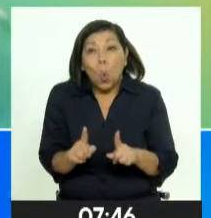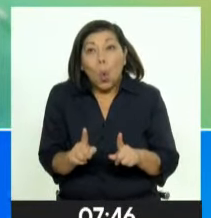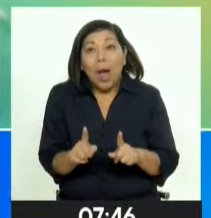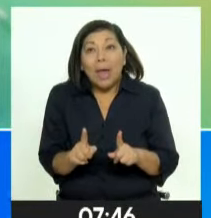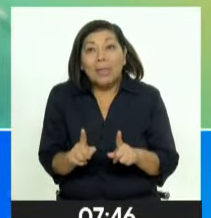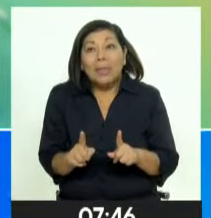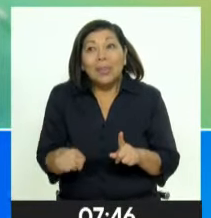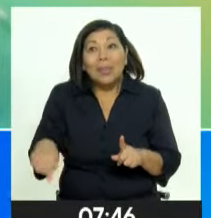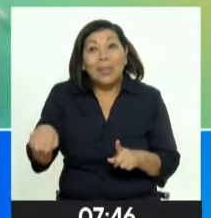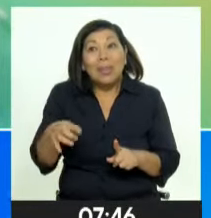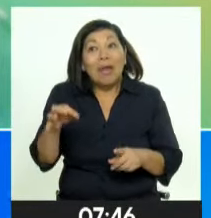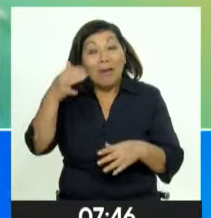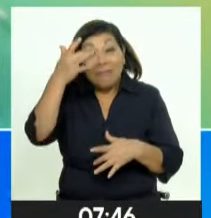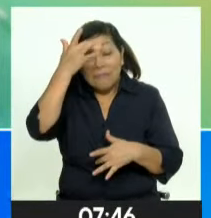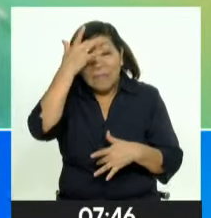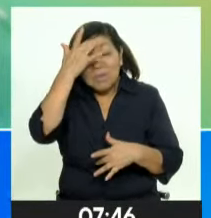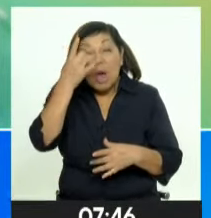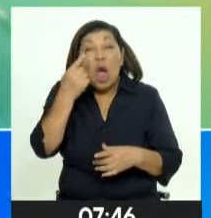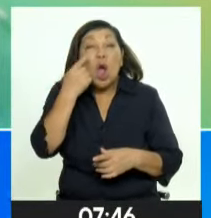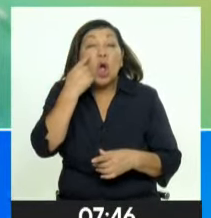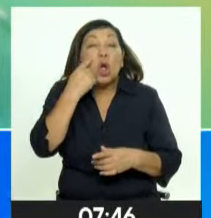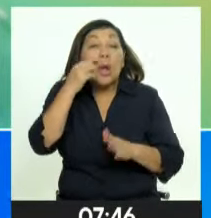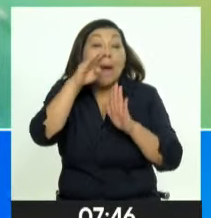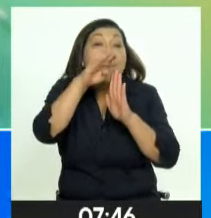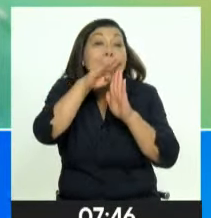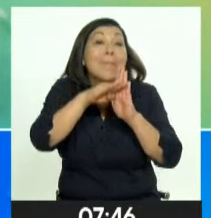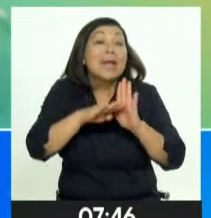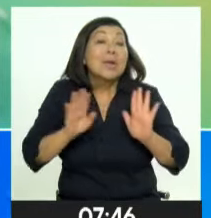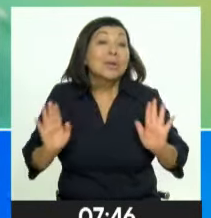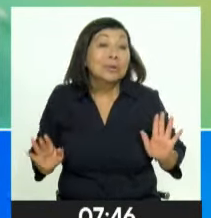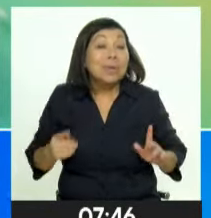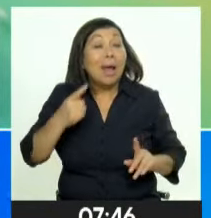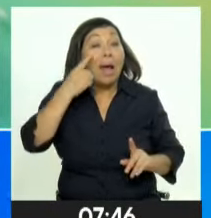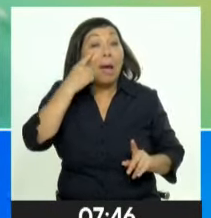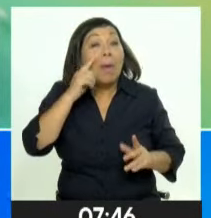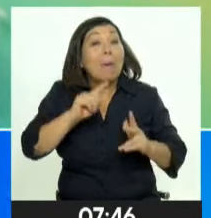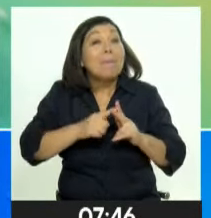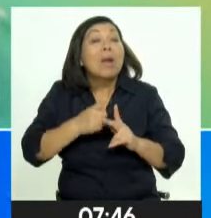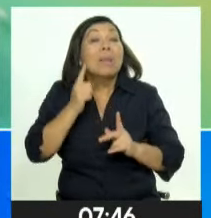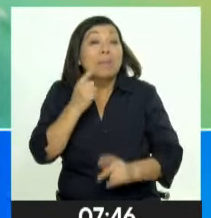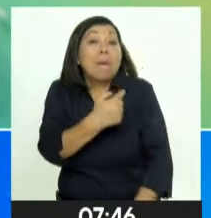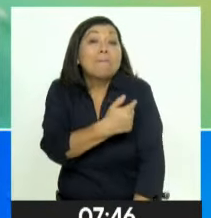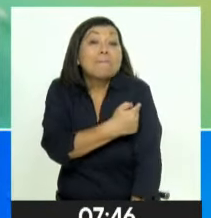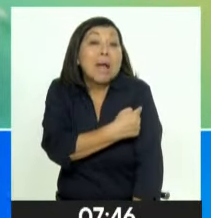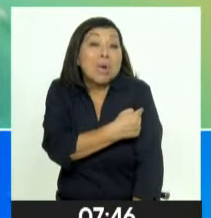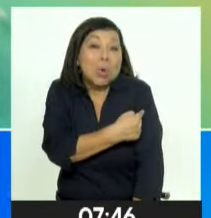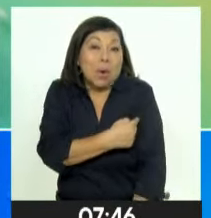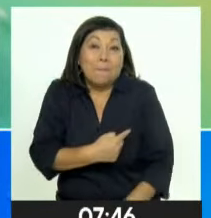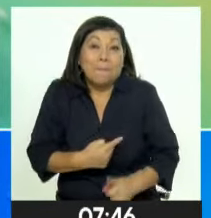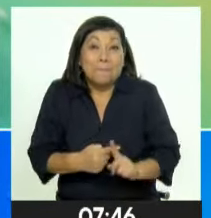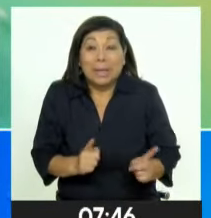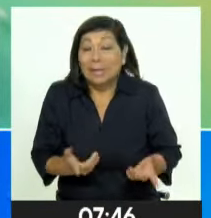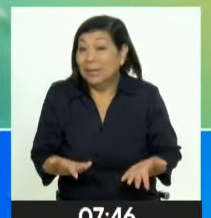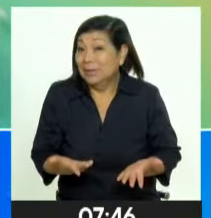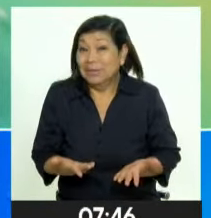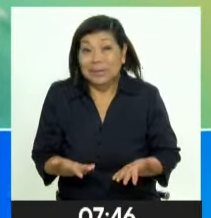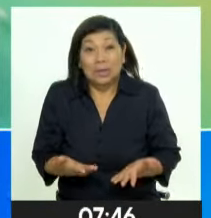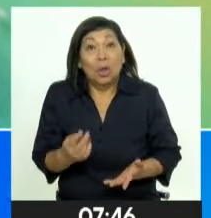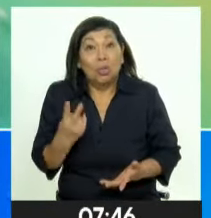llano de lo que se conoce de un número bajo de casos, poder empezar a vacunar, porque esta es una vacuna que